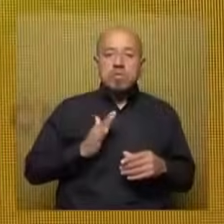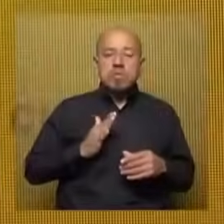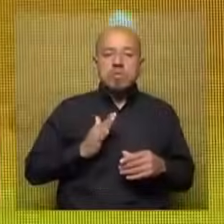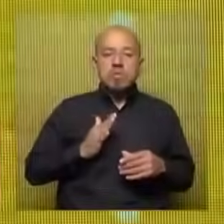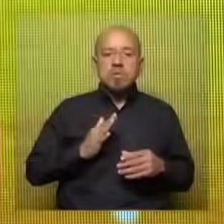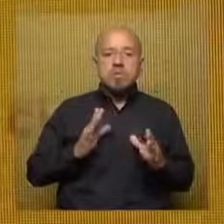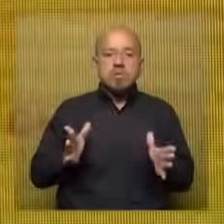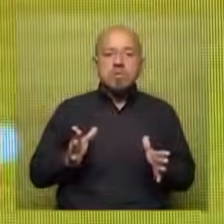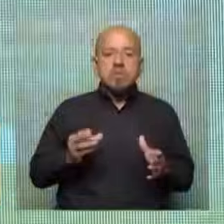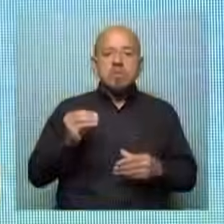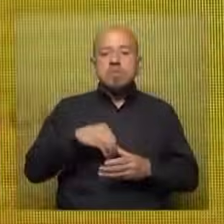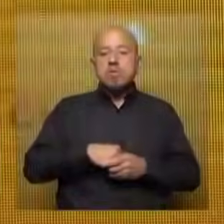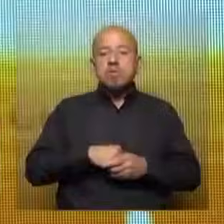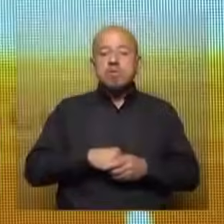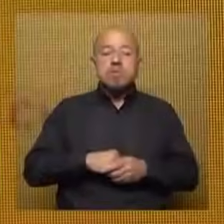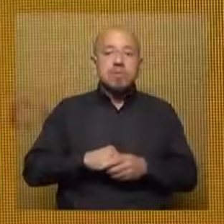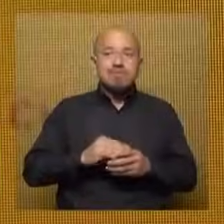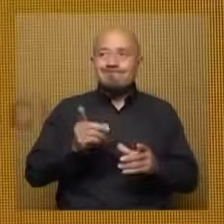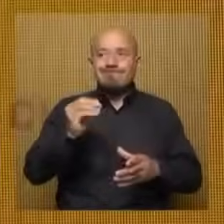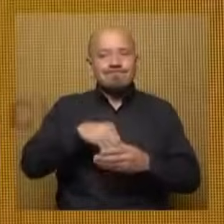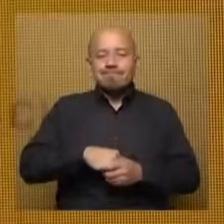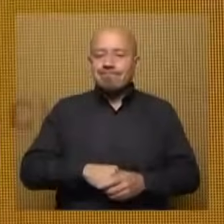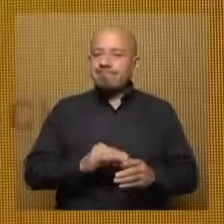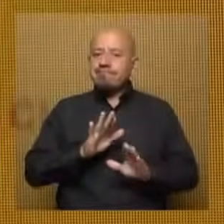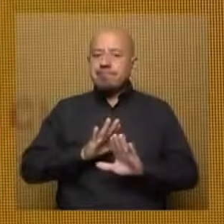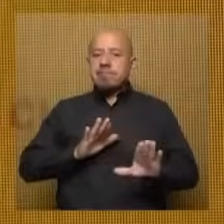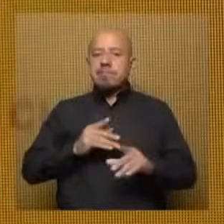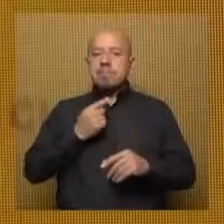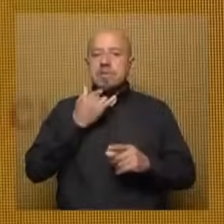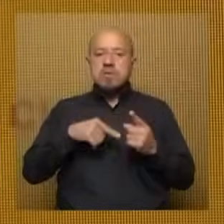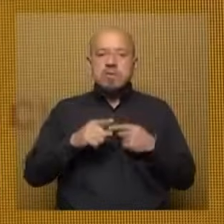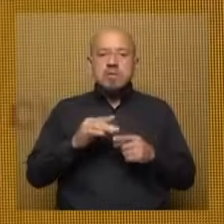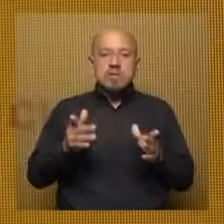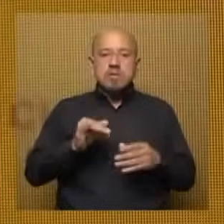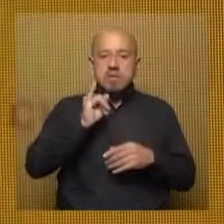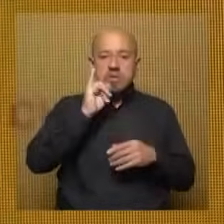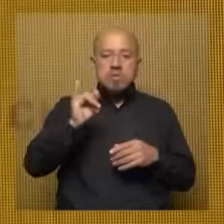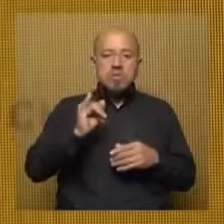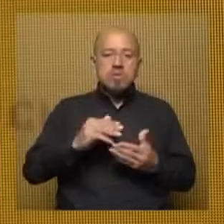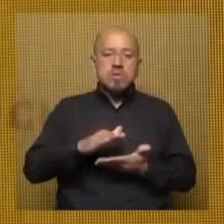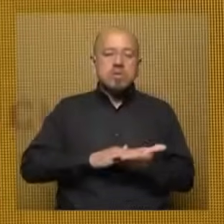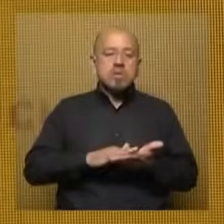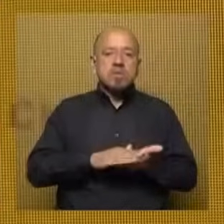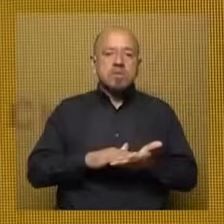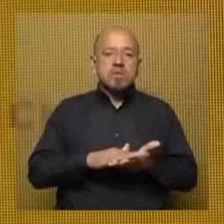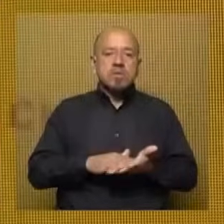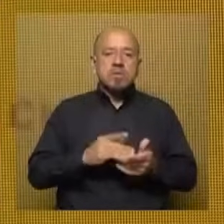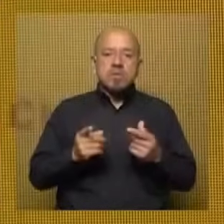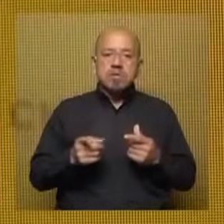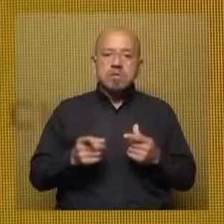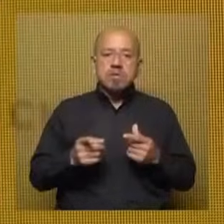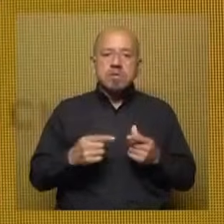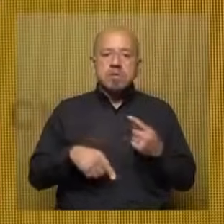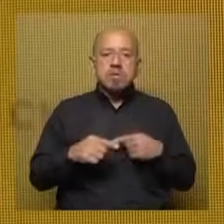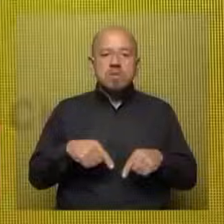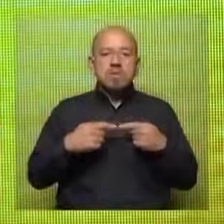Ahí el no te metas sigue funcionando, lamentablemente. Ese caso, por ejemplo, no había habido denuncias de ningún tipo y las